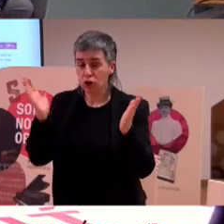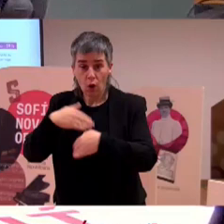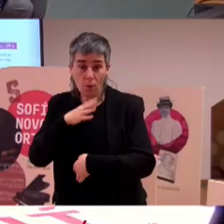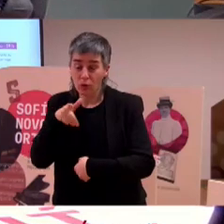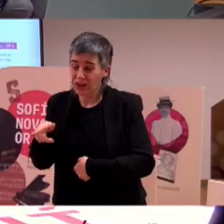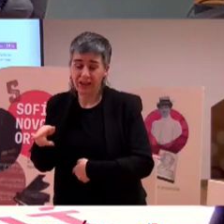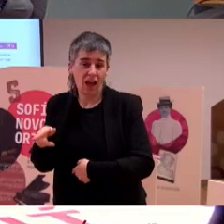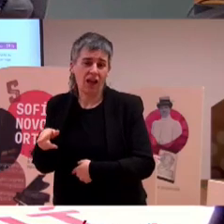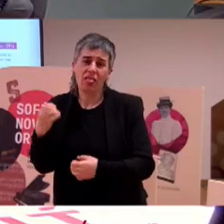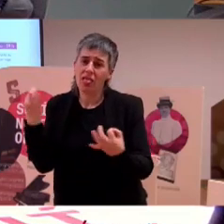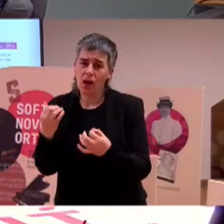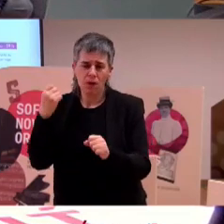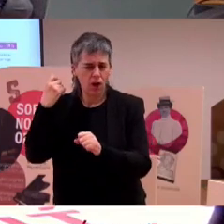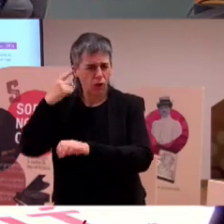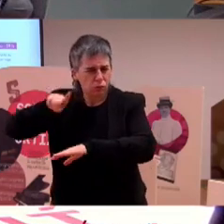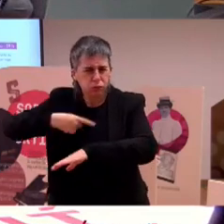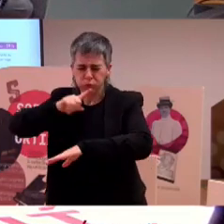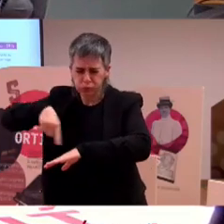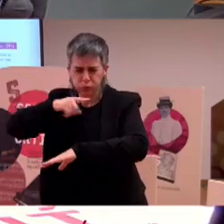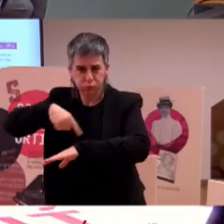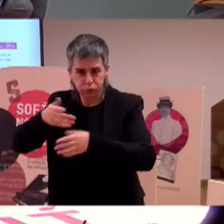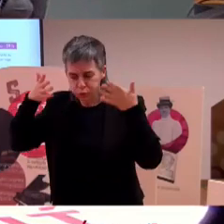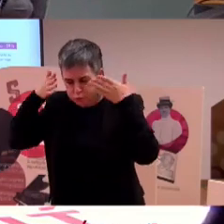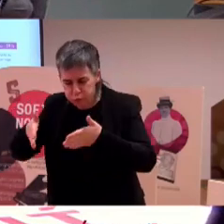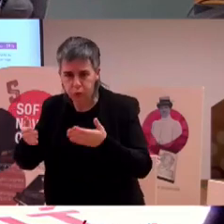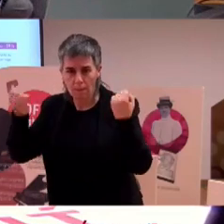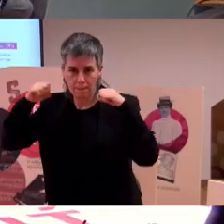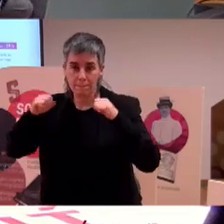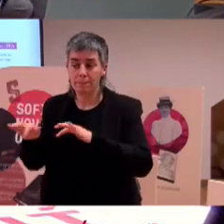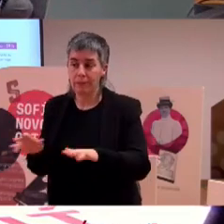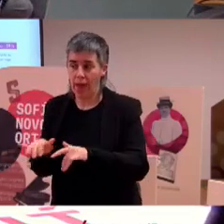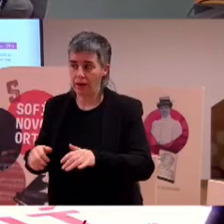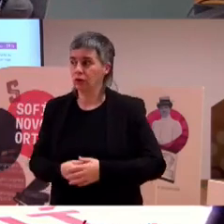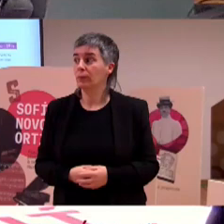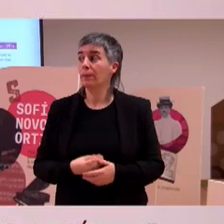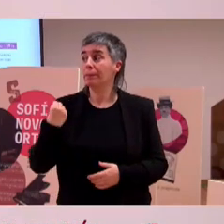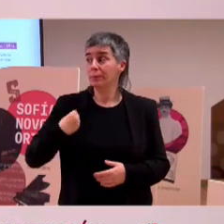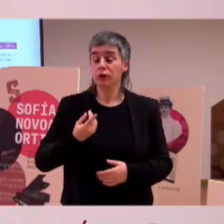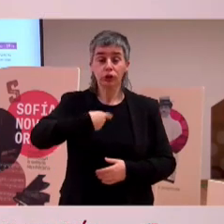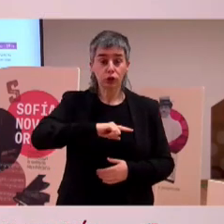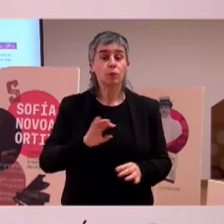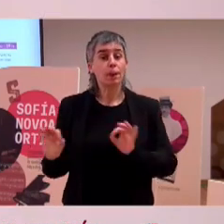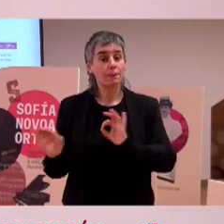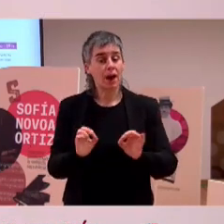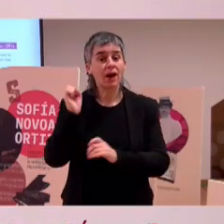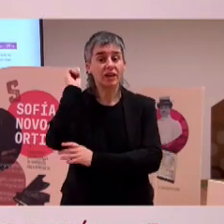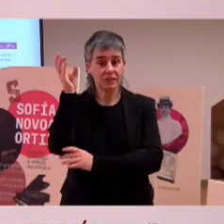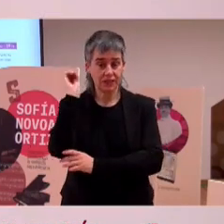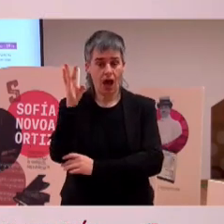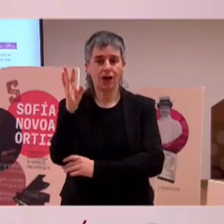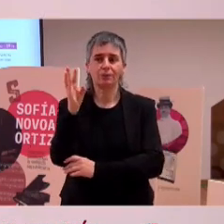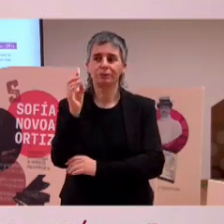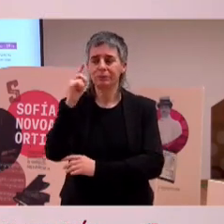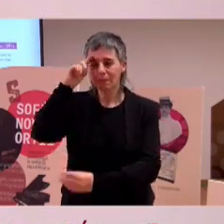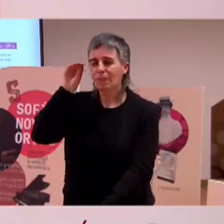y horas que dedicó al piano". Bueno, nos preparando este faladoiro coincidimos.